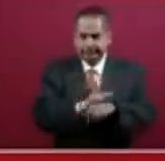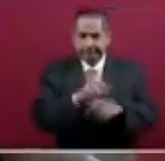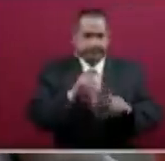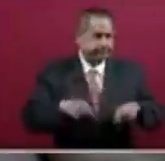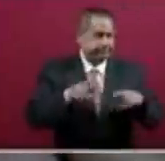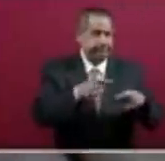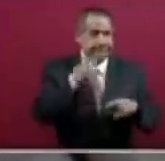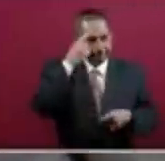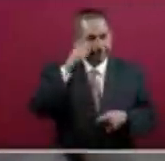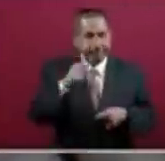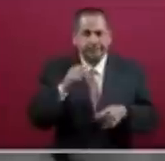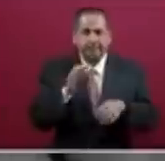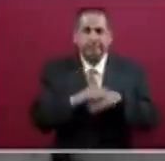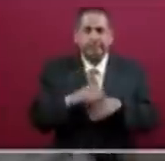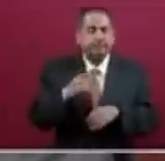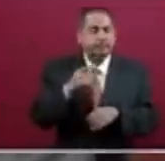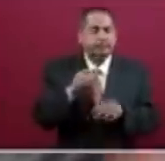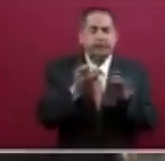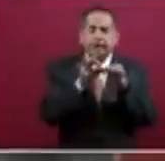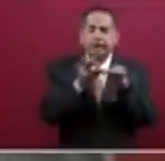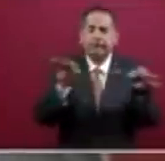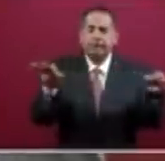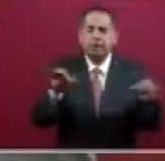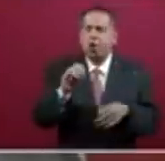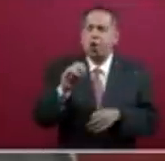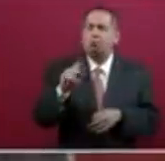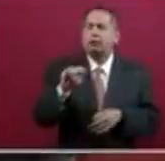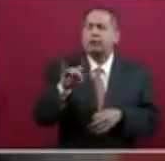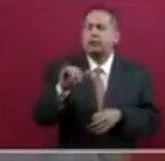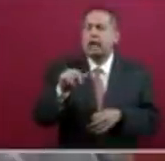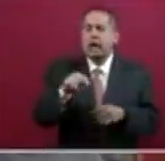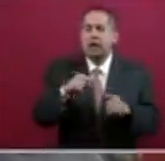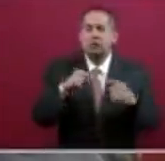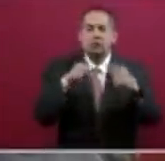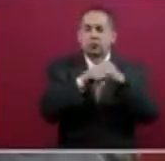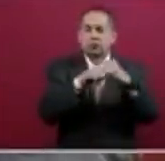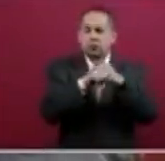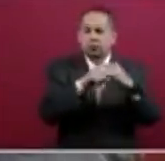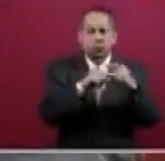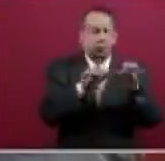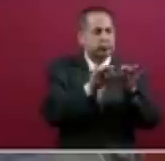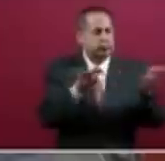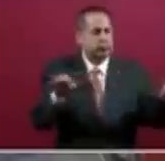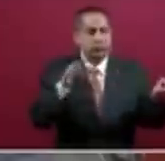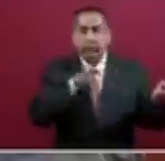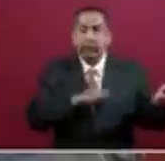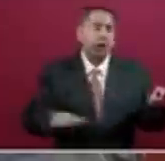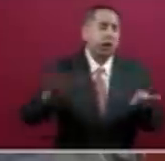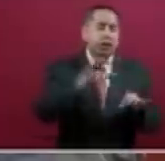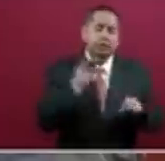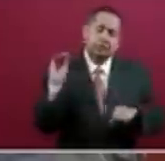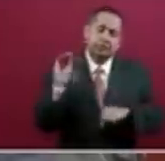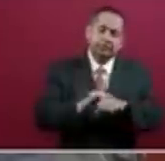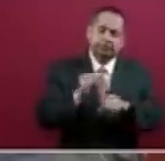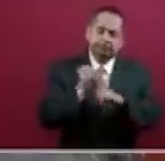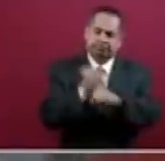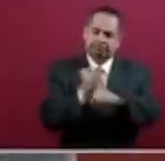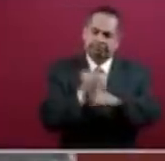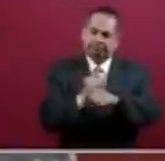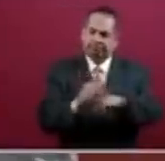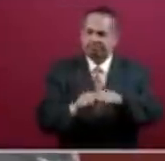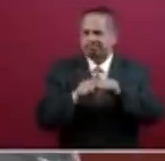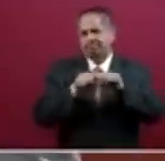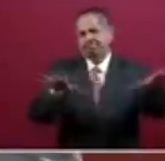fibra óptica para tener comunicación por internet en todo el país.